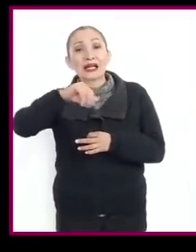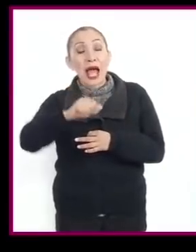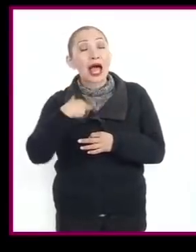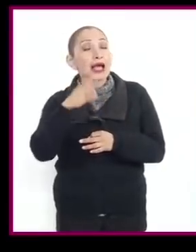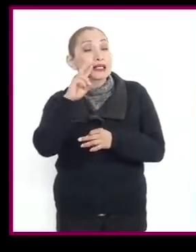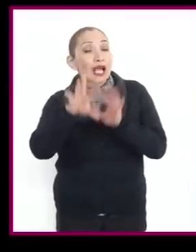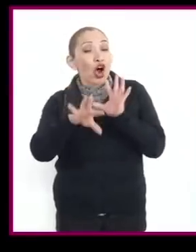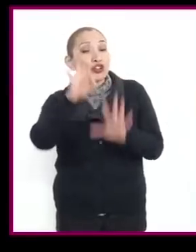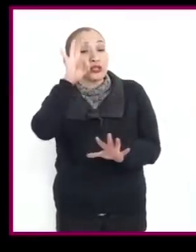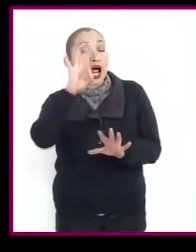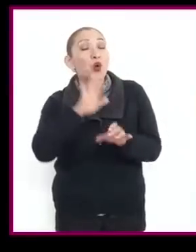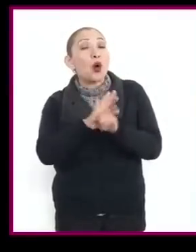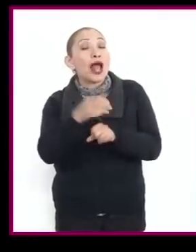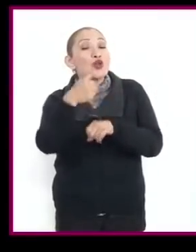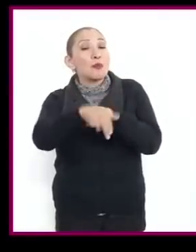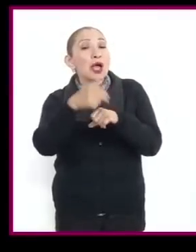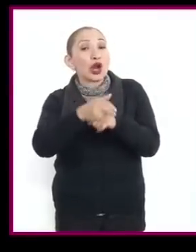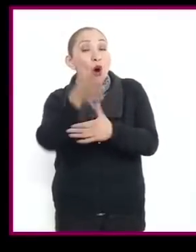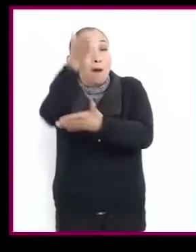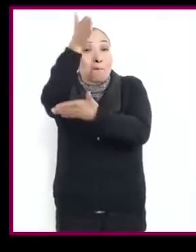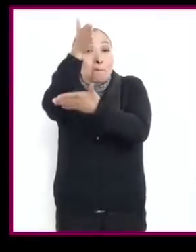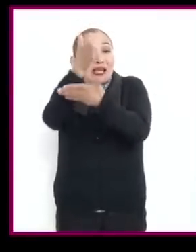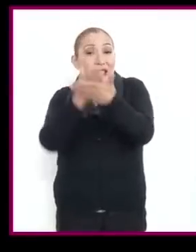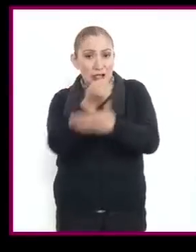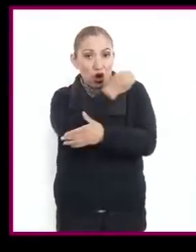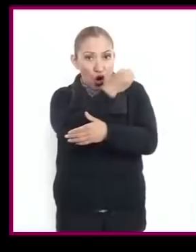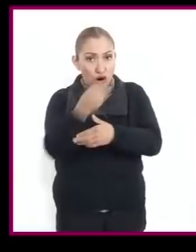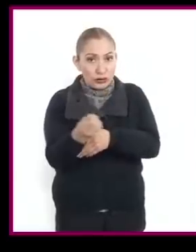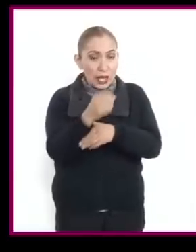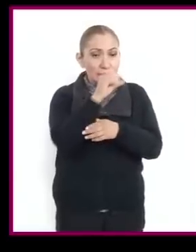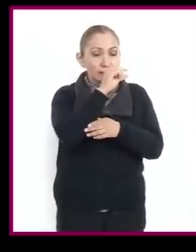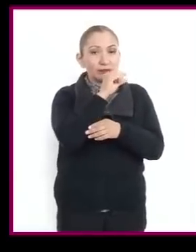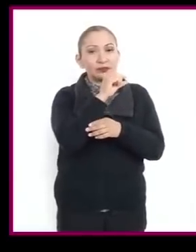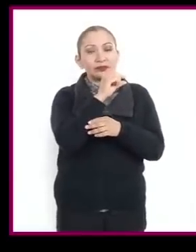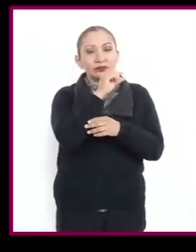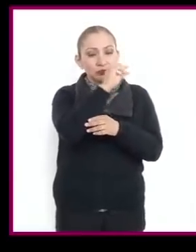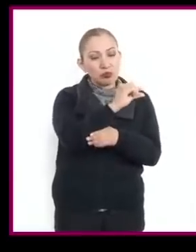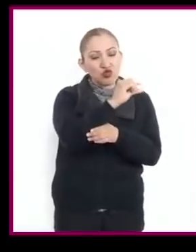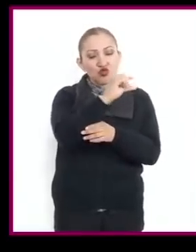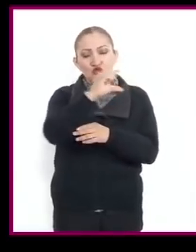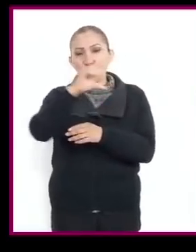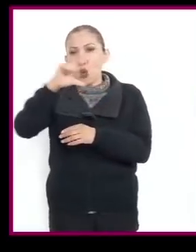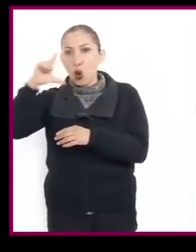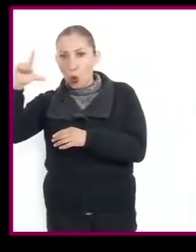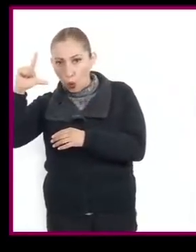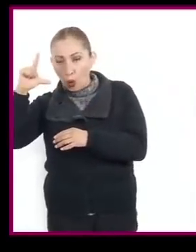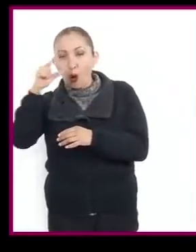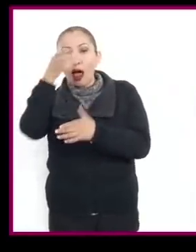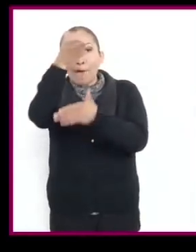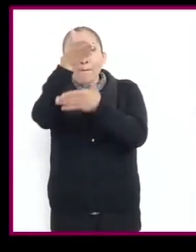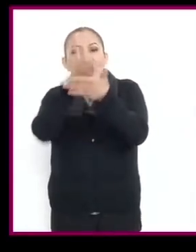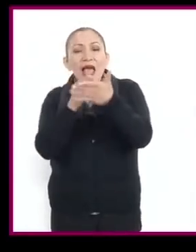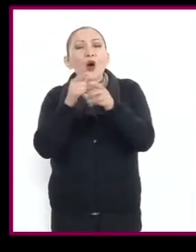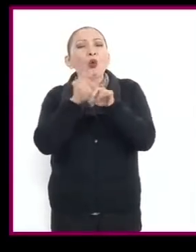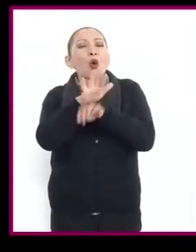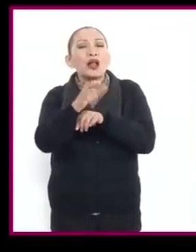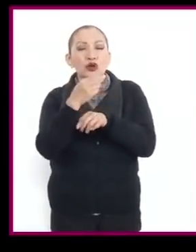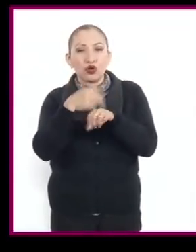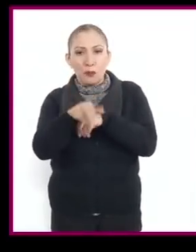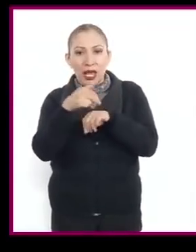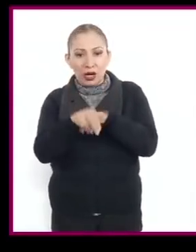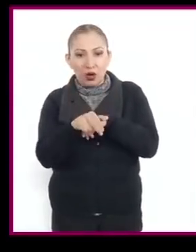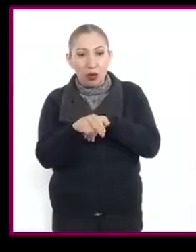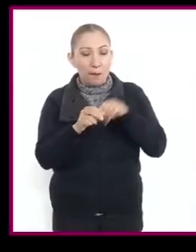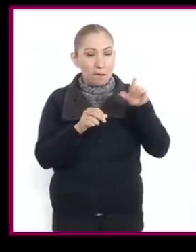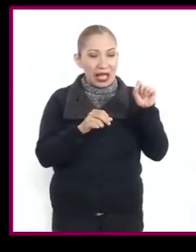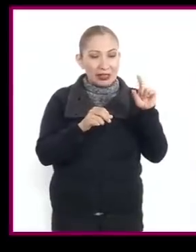es el número que queda a la mitad si los ordenamos de menor a mayor. Aquí el más chico que